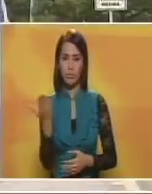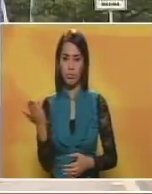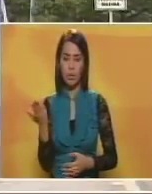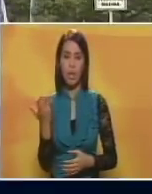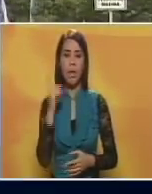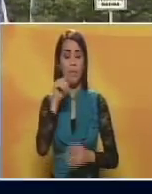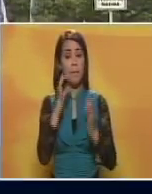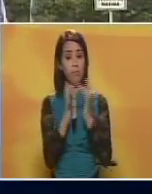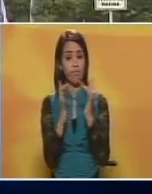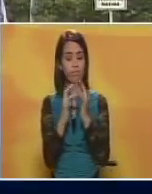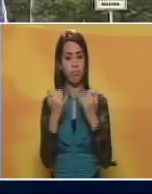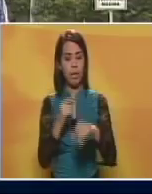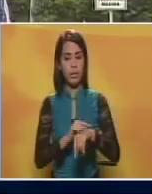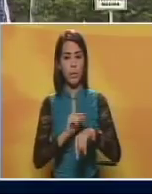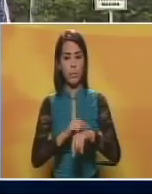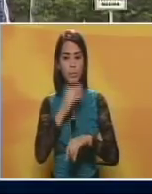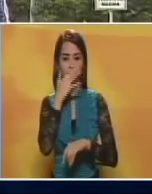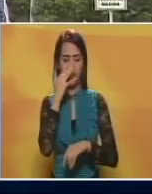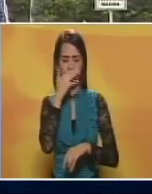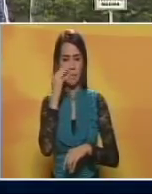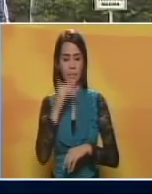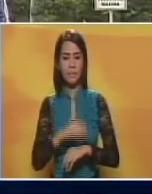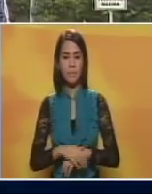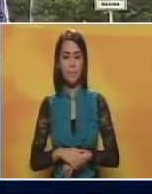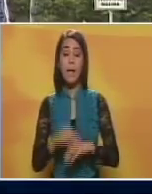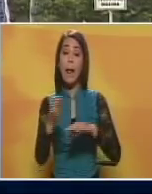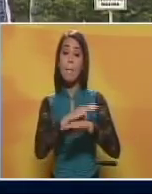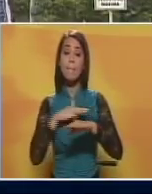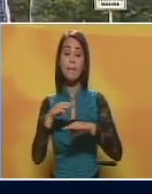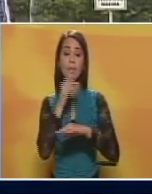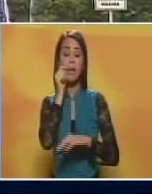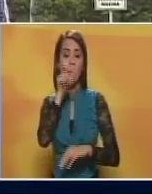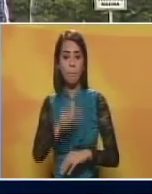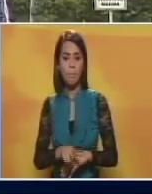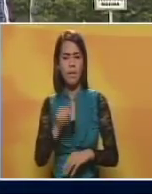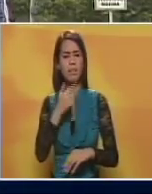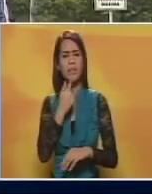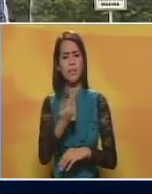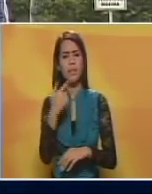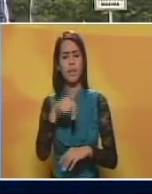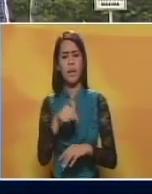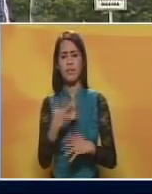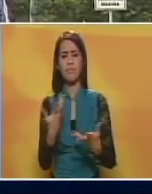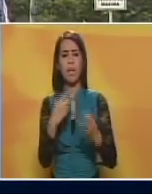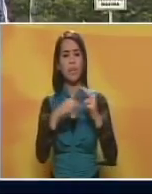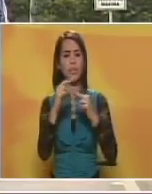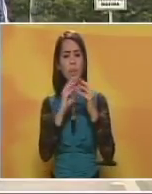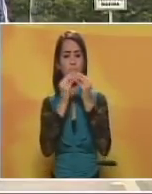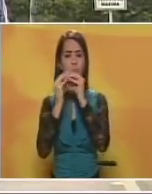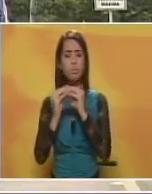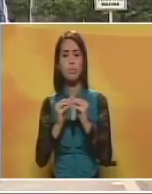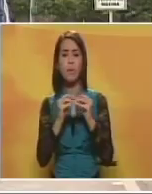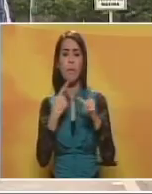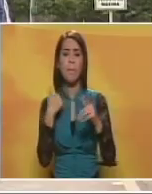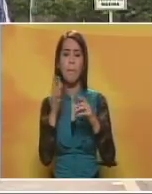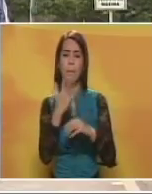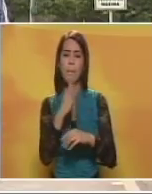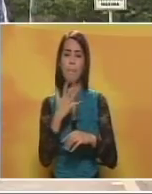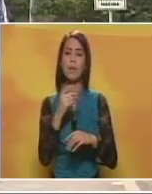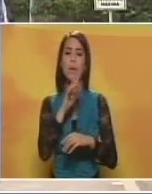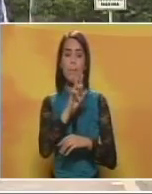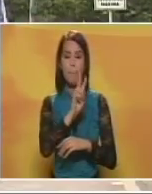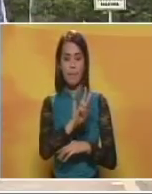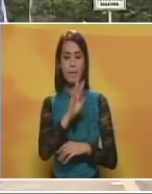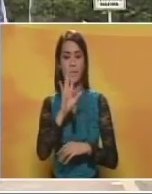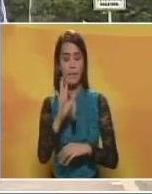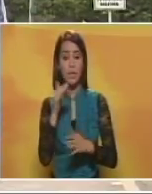quienes nos sintonizan a esta hora. El ministro César Salazar Coll dice que esta obra permitirá aliviar el tránsito de al menos